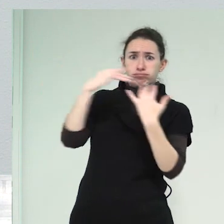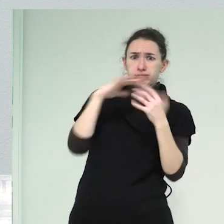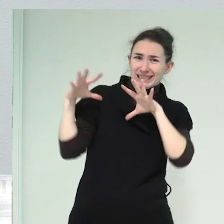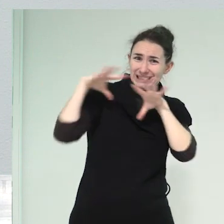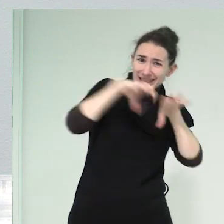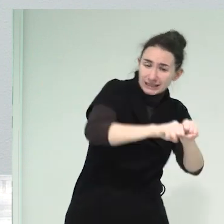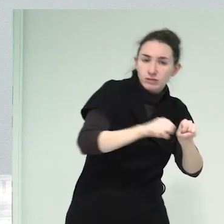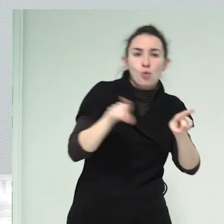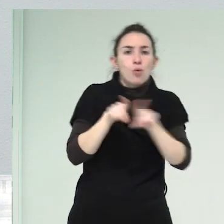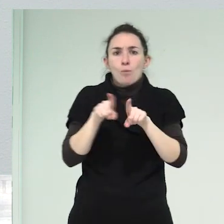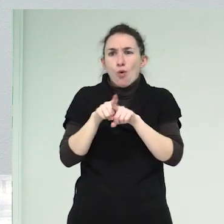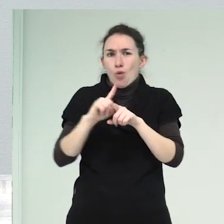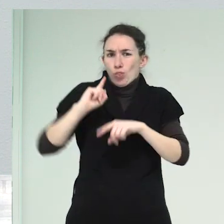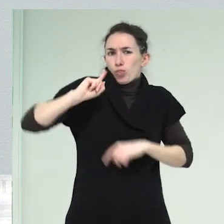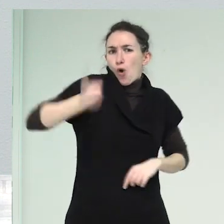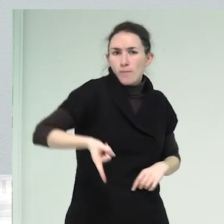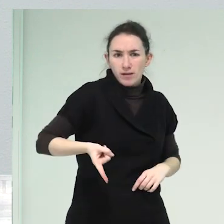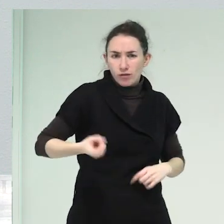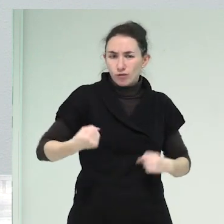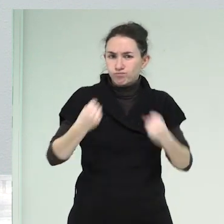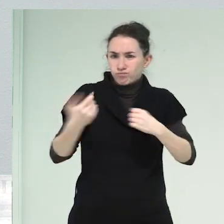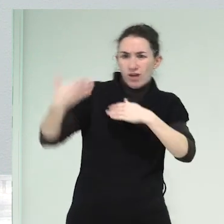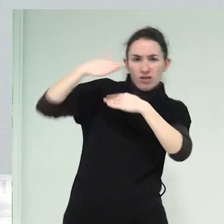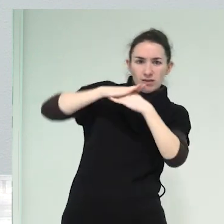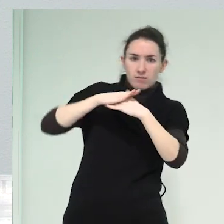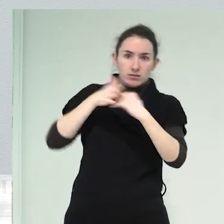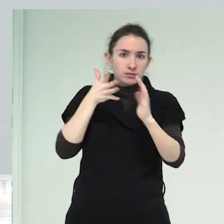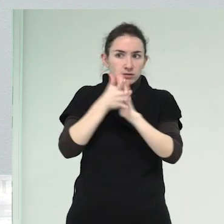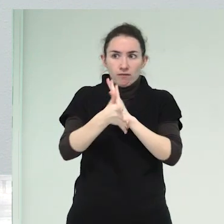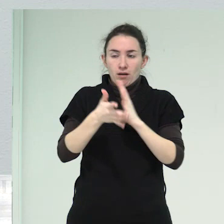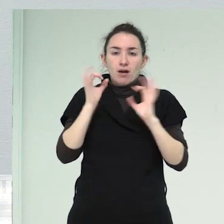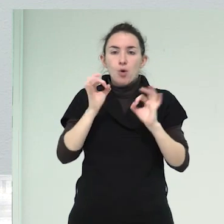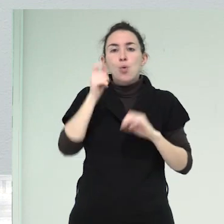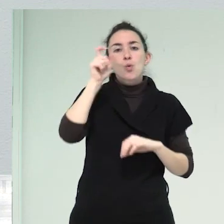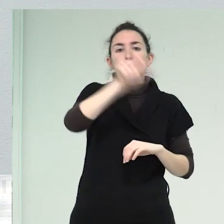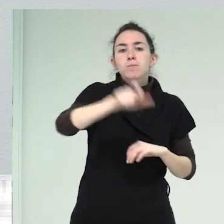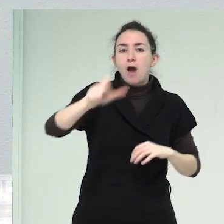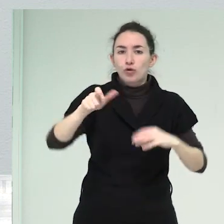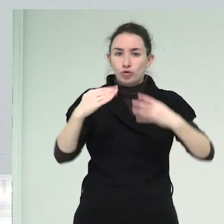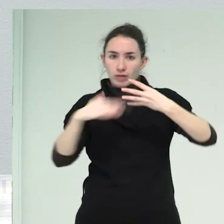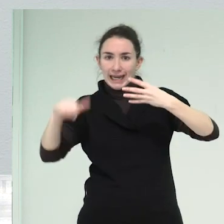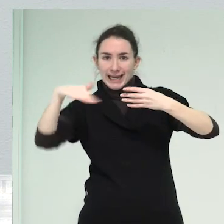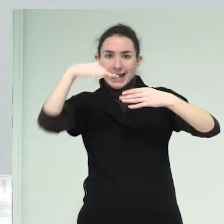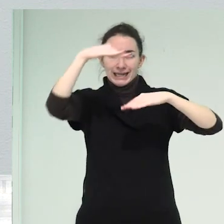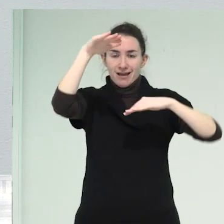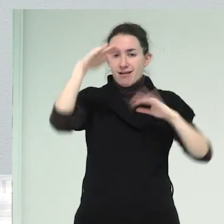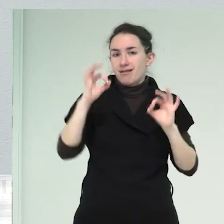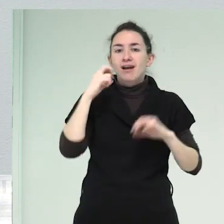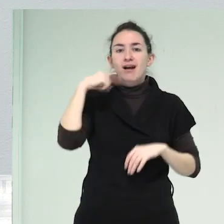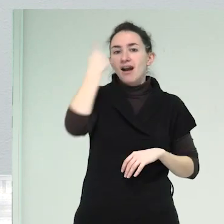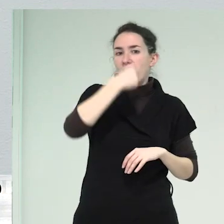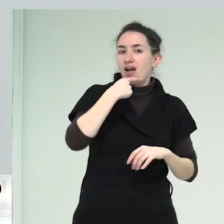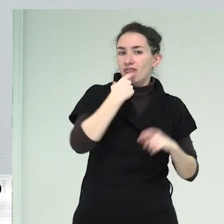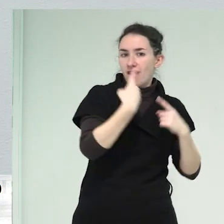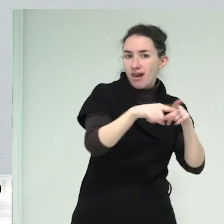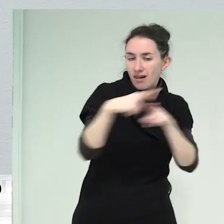patrón de dominación que clasificó, que hizo una jerarquía en los seres humanos, racial, étnica, de esa población del